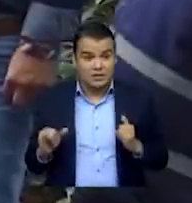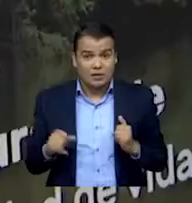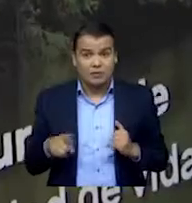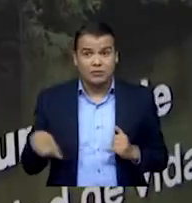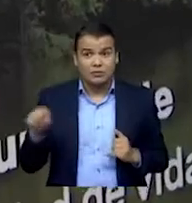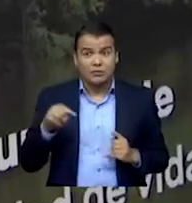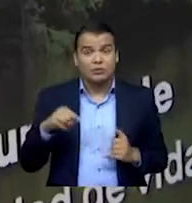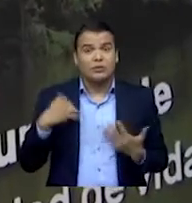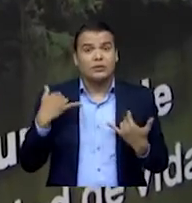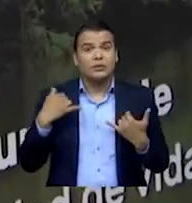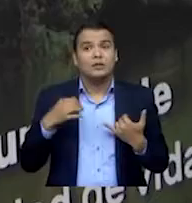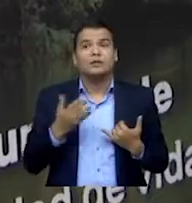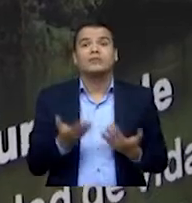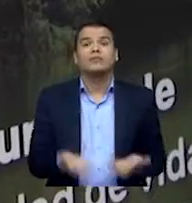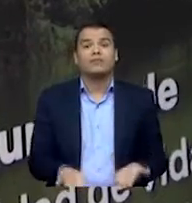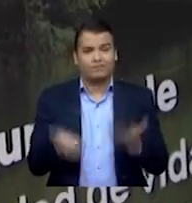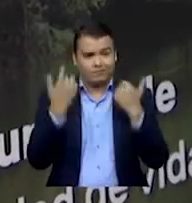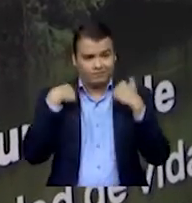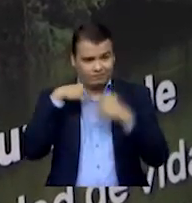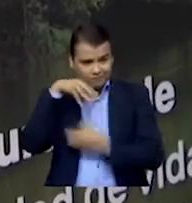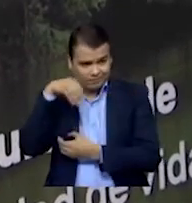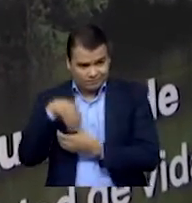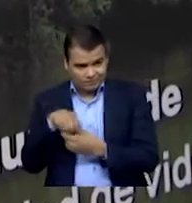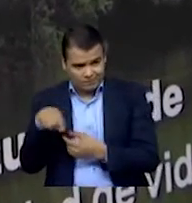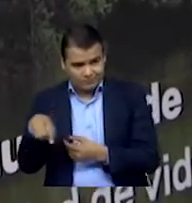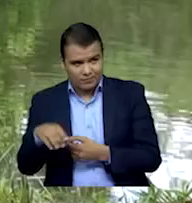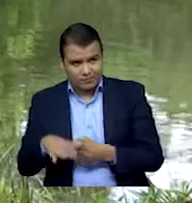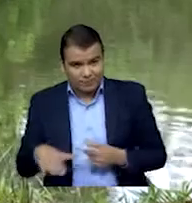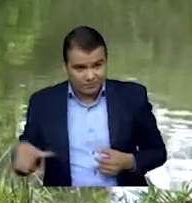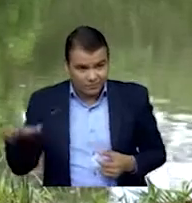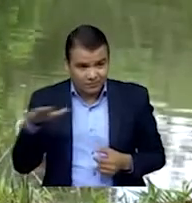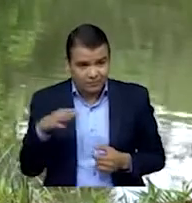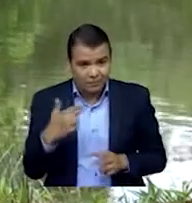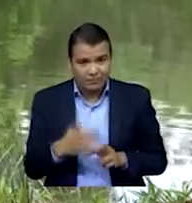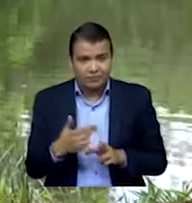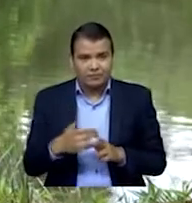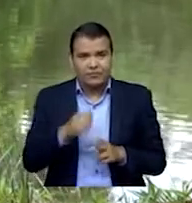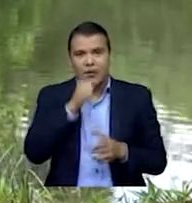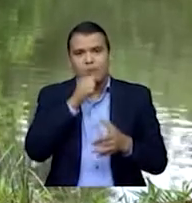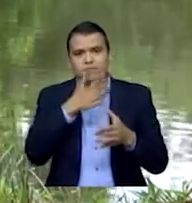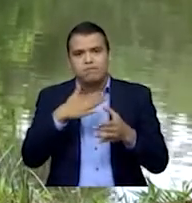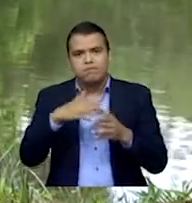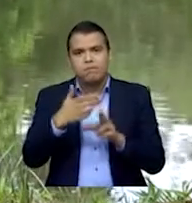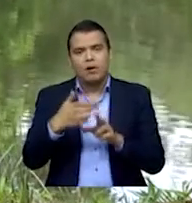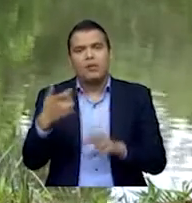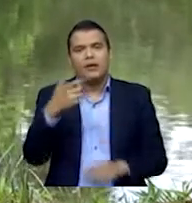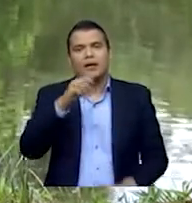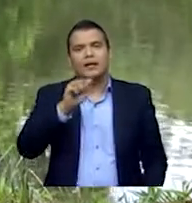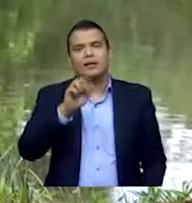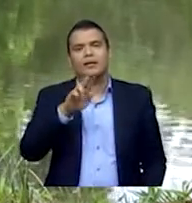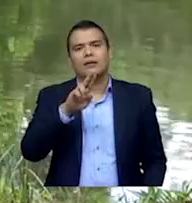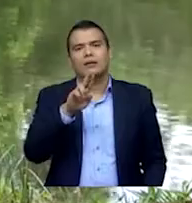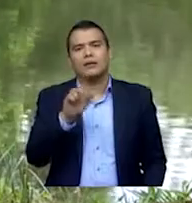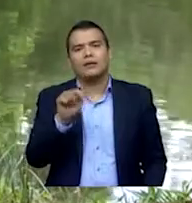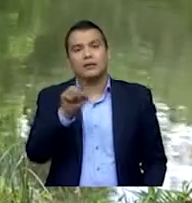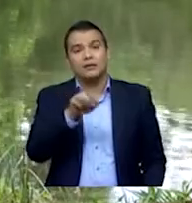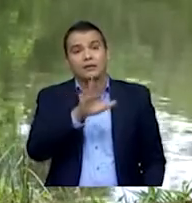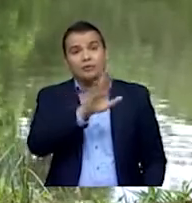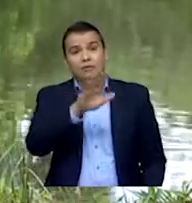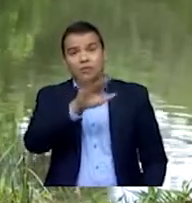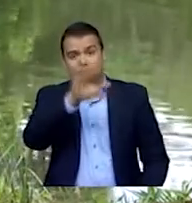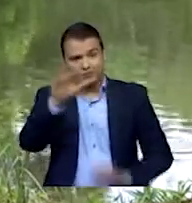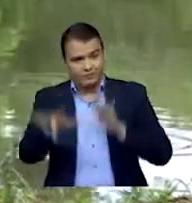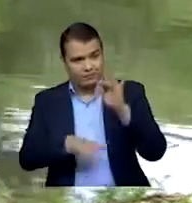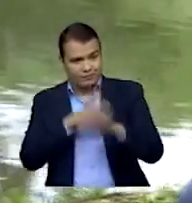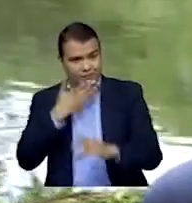vengan aquí al ecoparque lago de las garzas de todos los caleños vengan con sus familias con sus hijos a disfrutar de este espacio tan